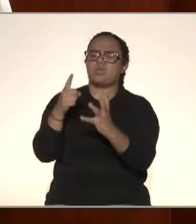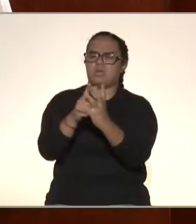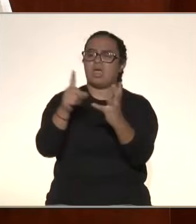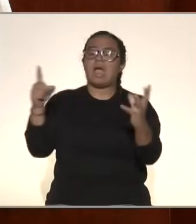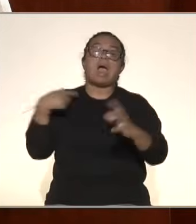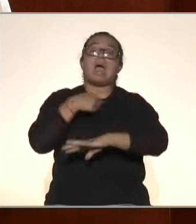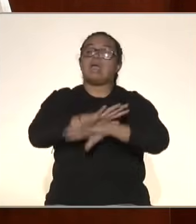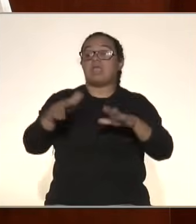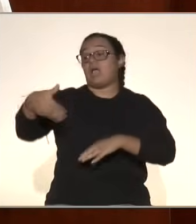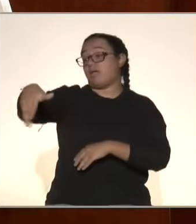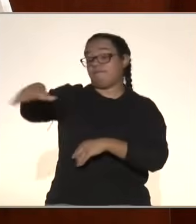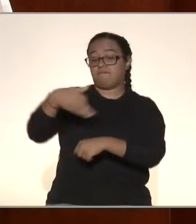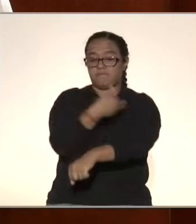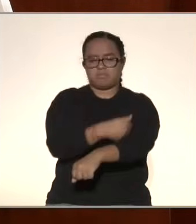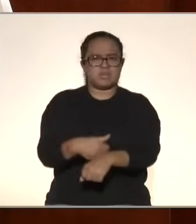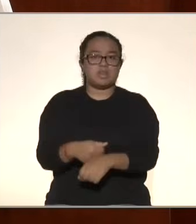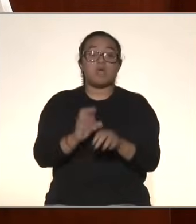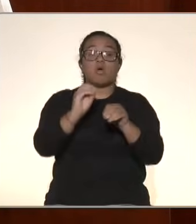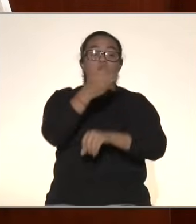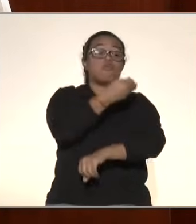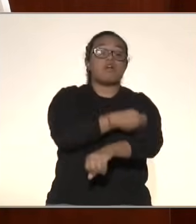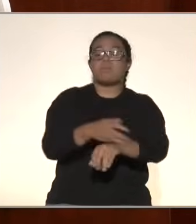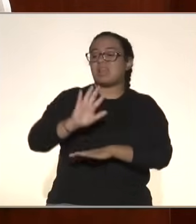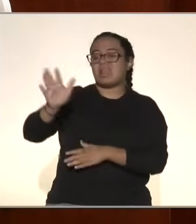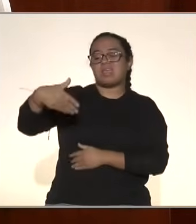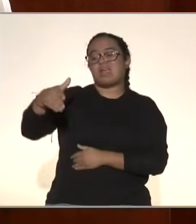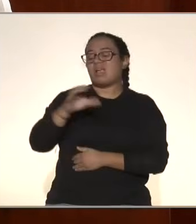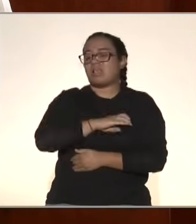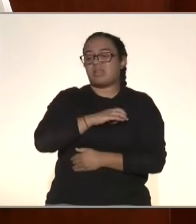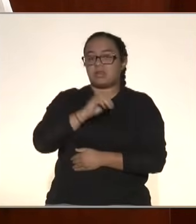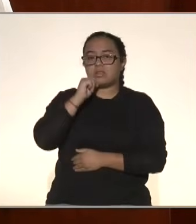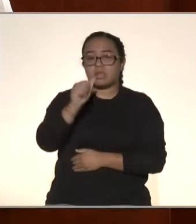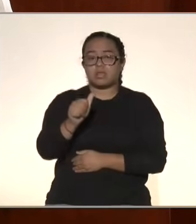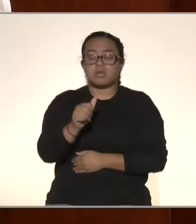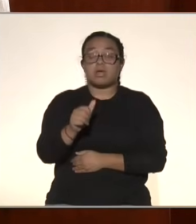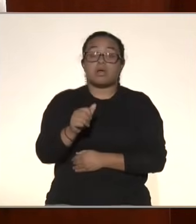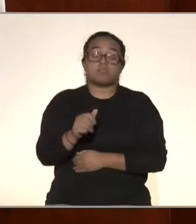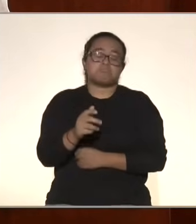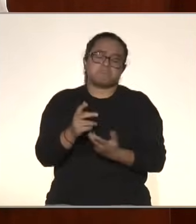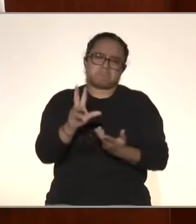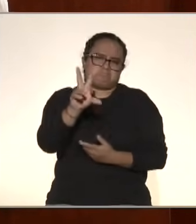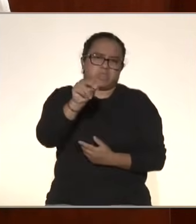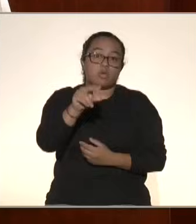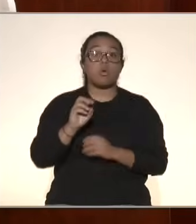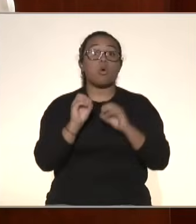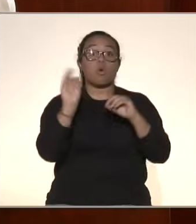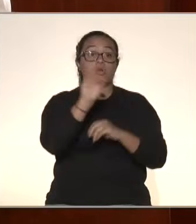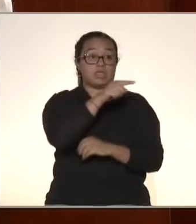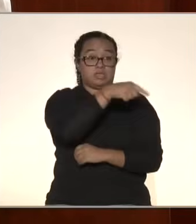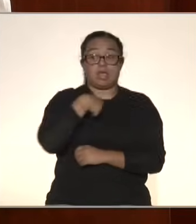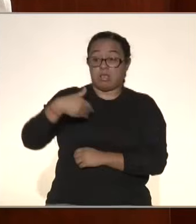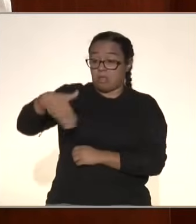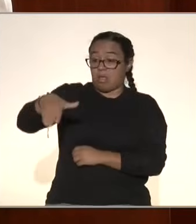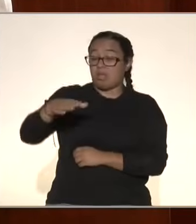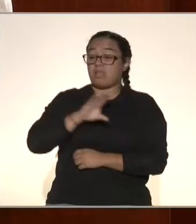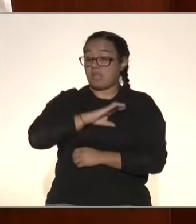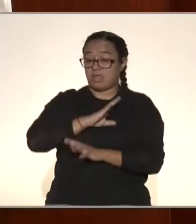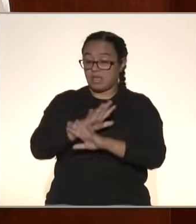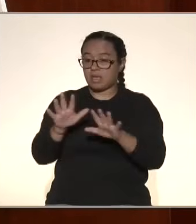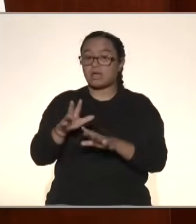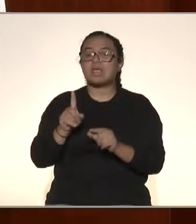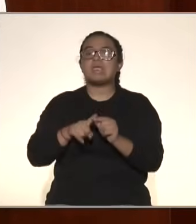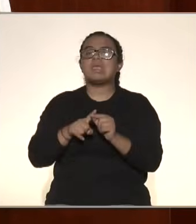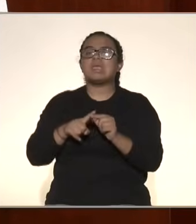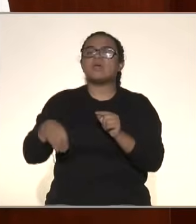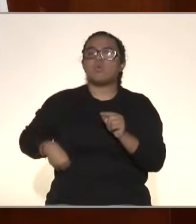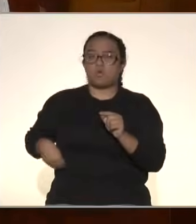familia. La familia no me va a dejar de querer. Y si me deja de querer, pues el problema está de su lado, no del mío. Claro.